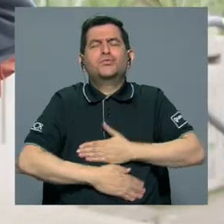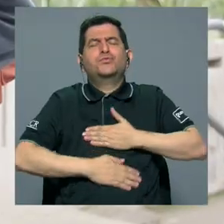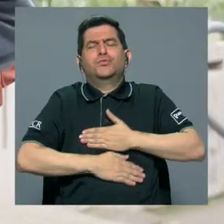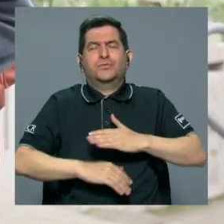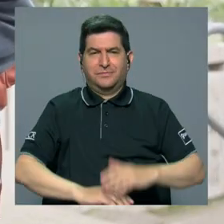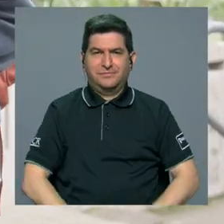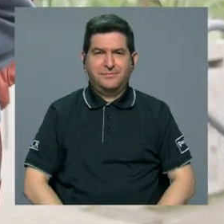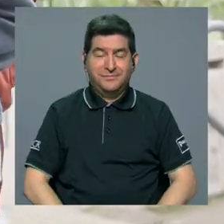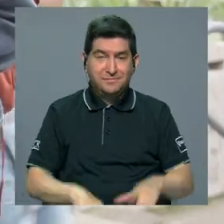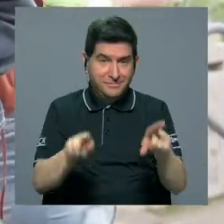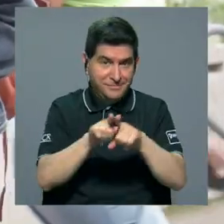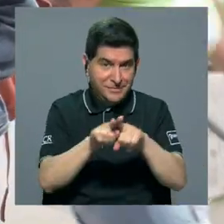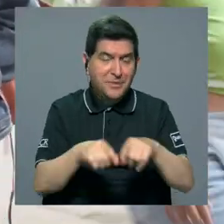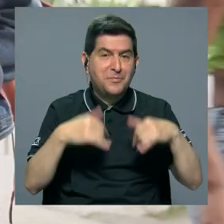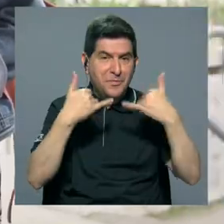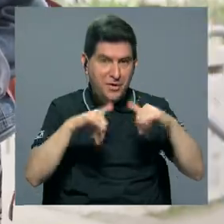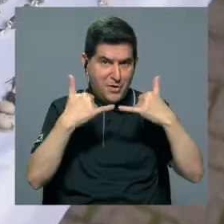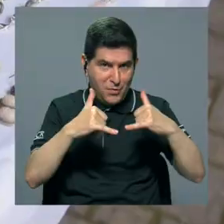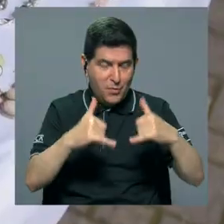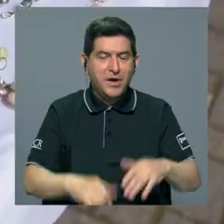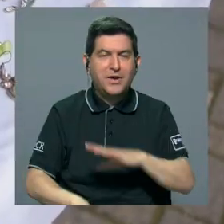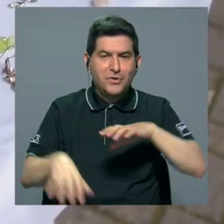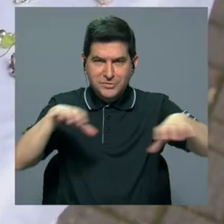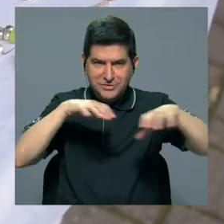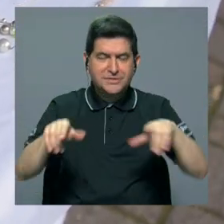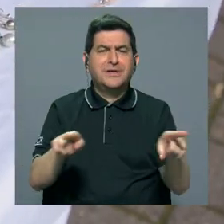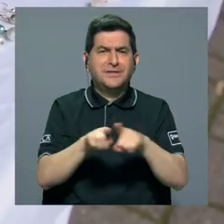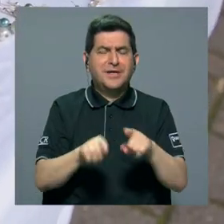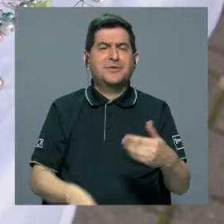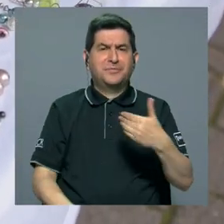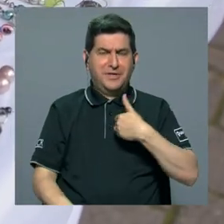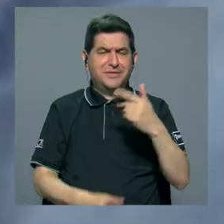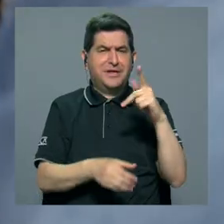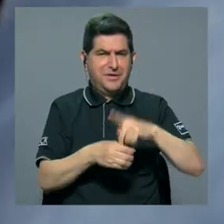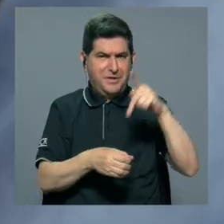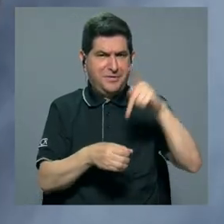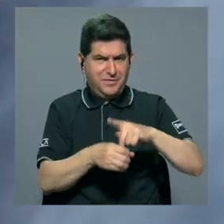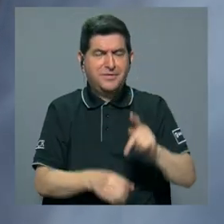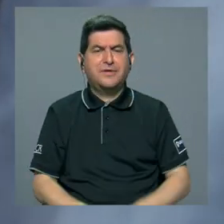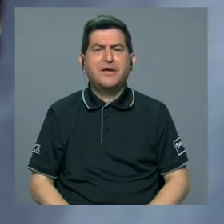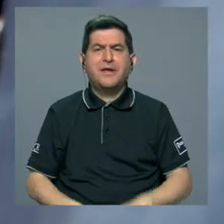divierta. Además de los juegos y dinámicas, también se contó con